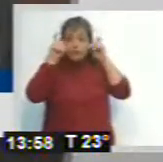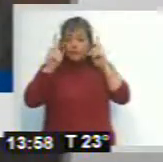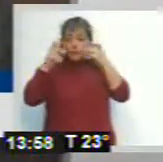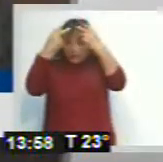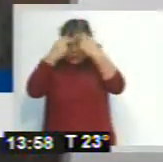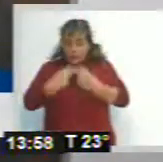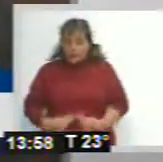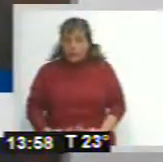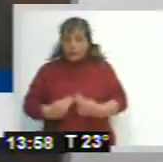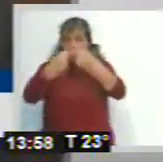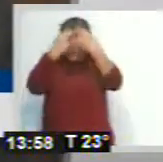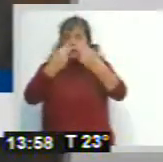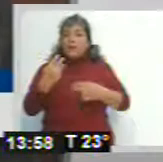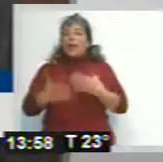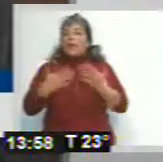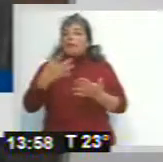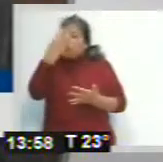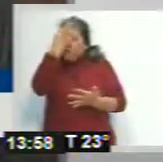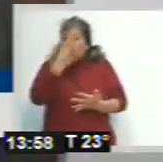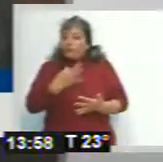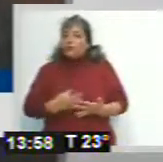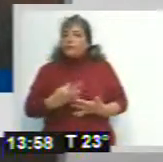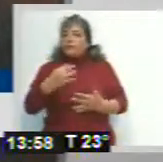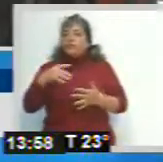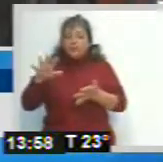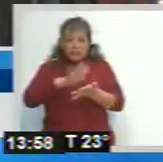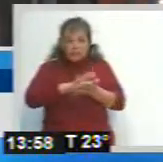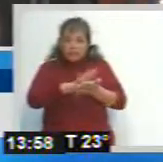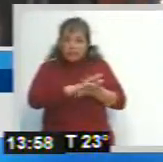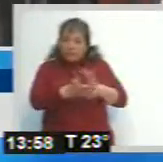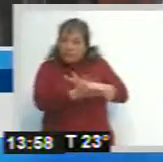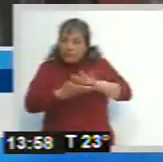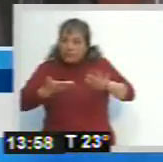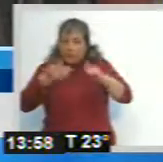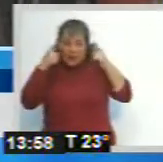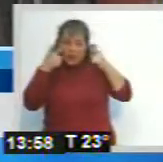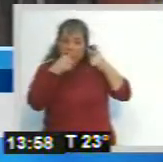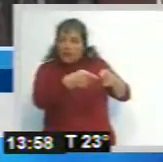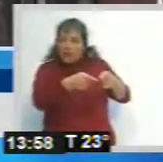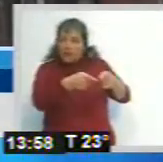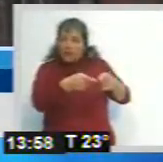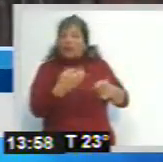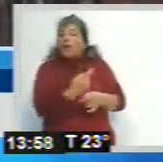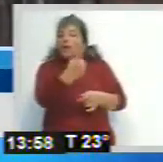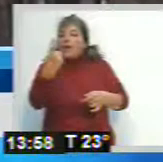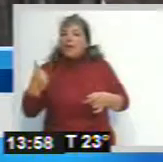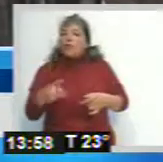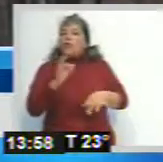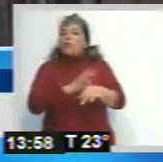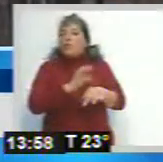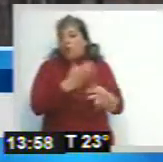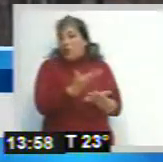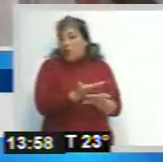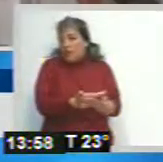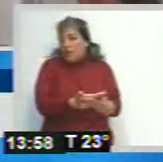lo que hace es la digitalización de las imágenes que sean enviadas de manera directa a cada uno de los profesionales que la solicitan en